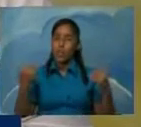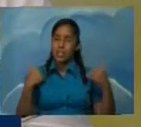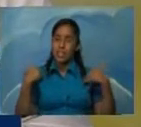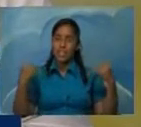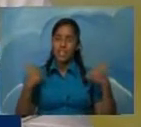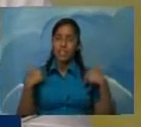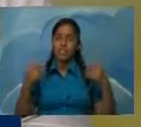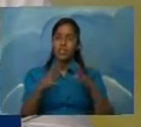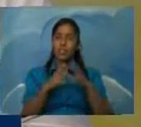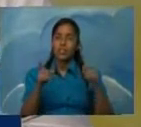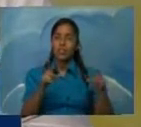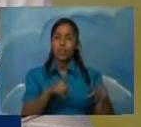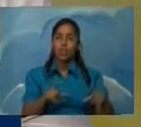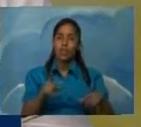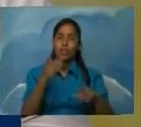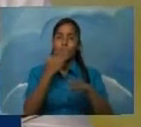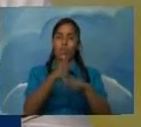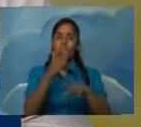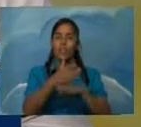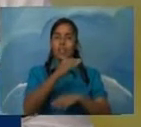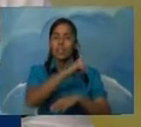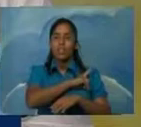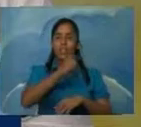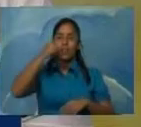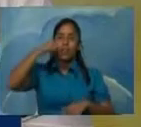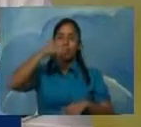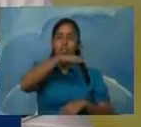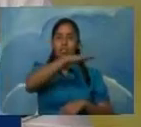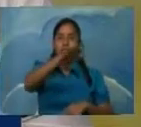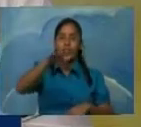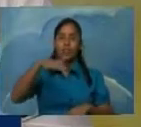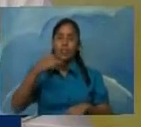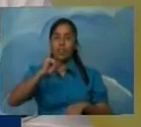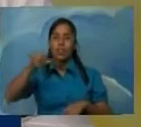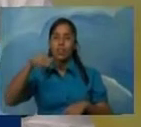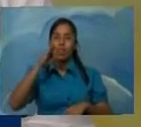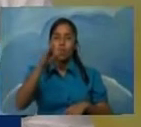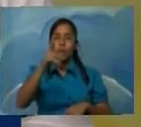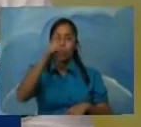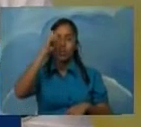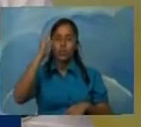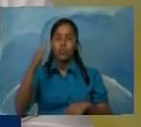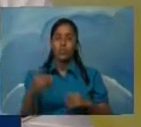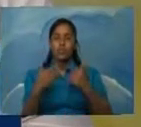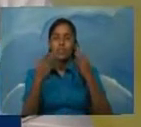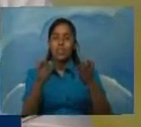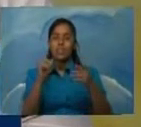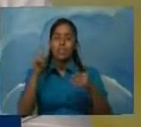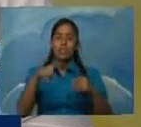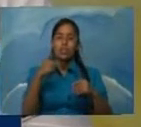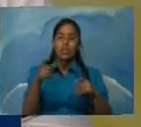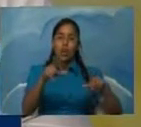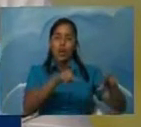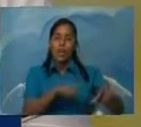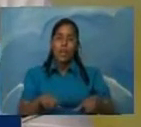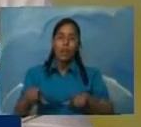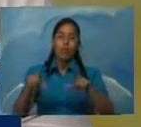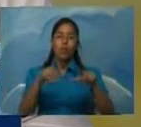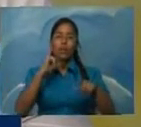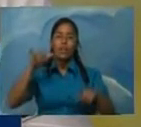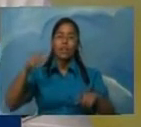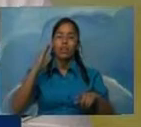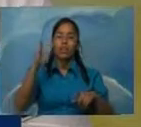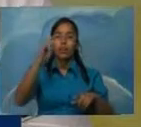Pascua en cualquiera de las ciudades que Jehová tu Dios te da, sino en el lugar que Jehová tu